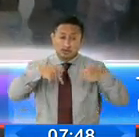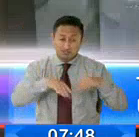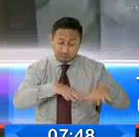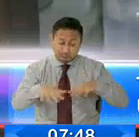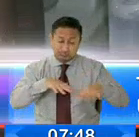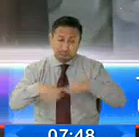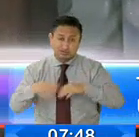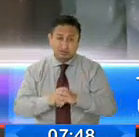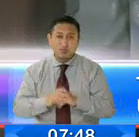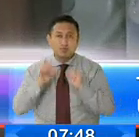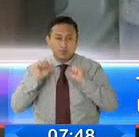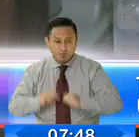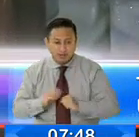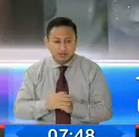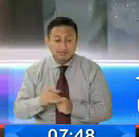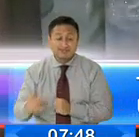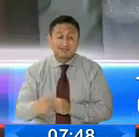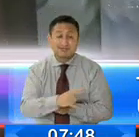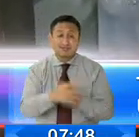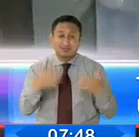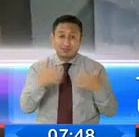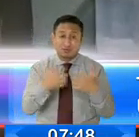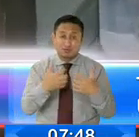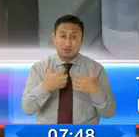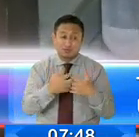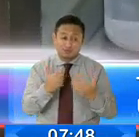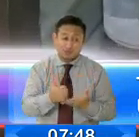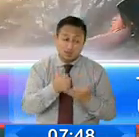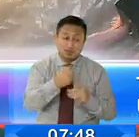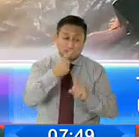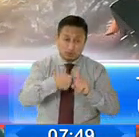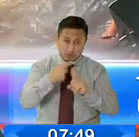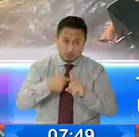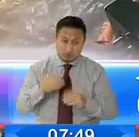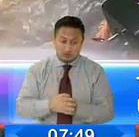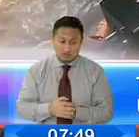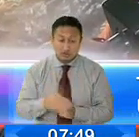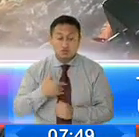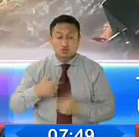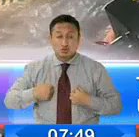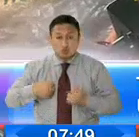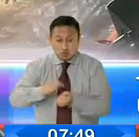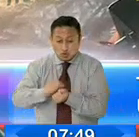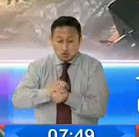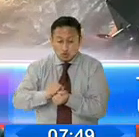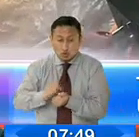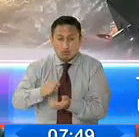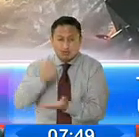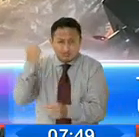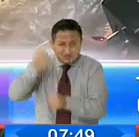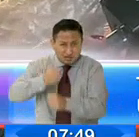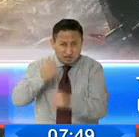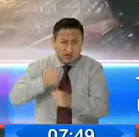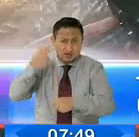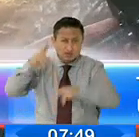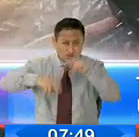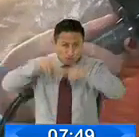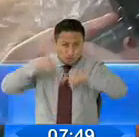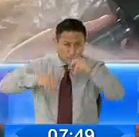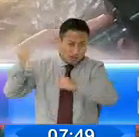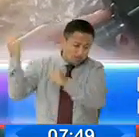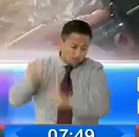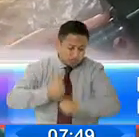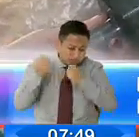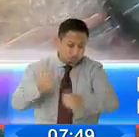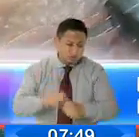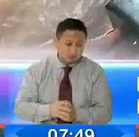tiempo para poder alquilar la máquina que lo mantiene vivo. Yo lavo ropa, trabajo ladrillos, me voy a las fundiciones, así a